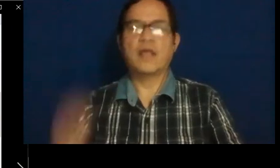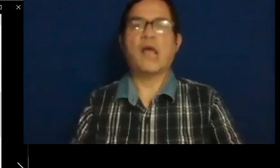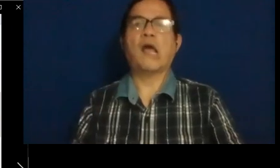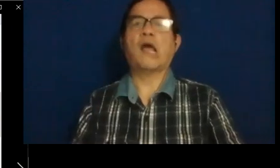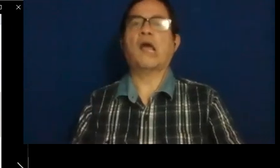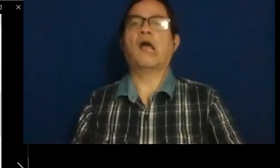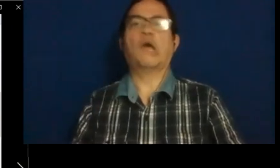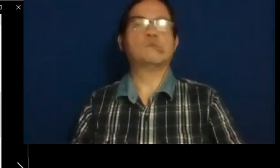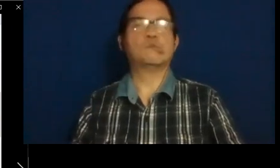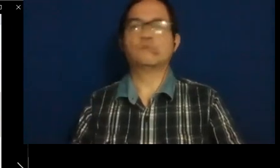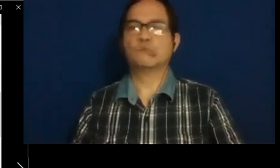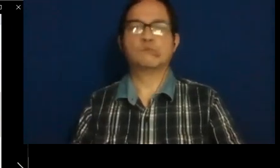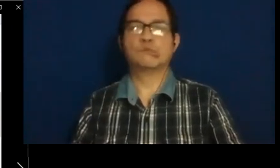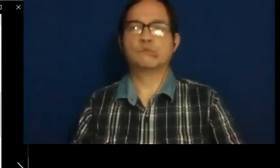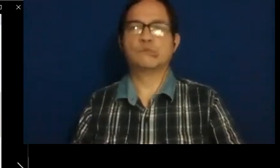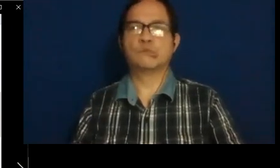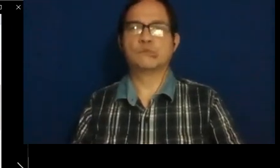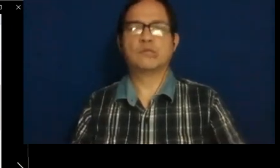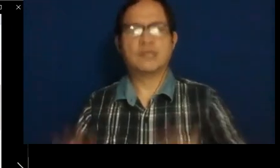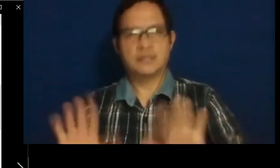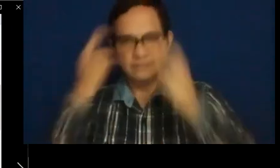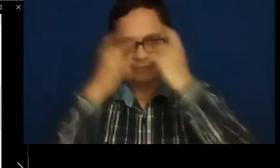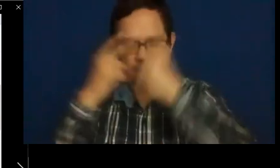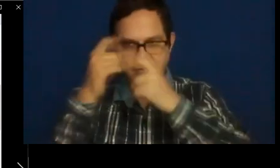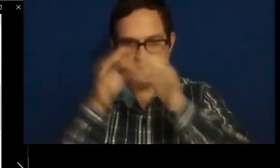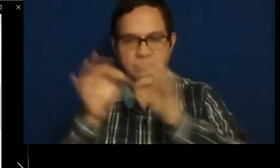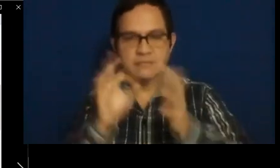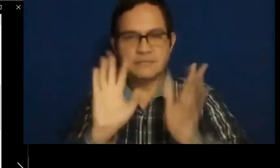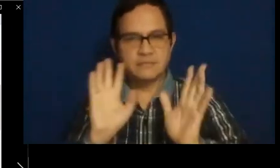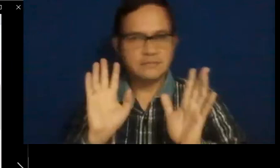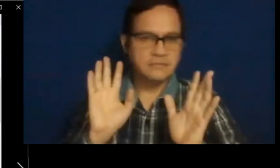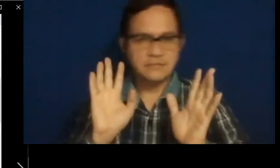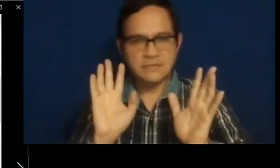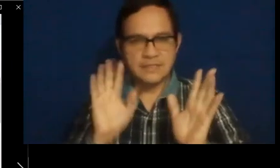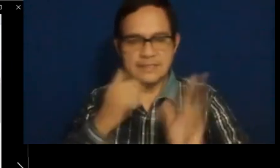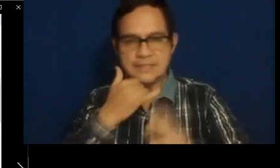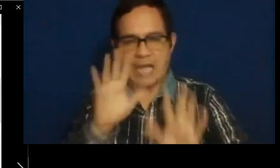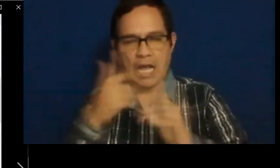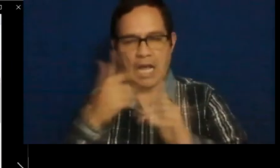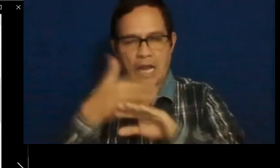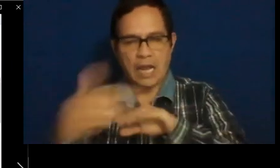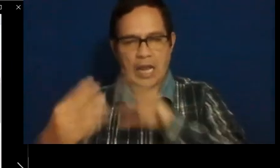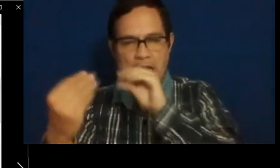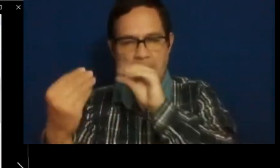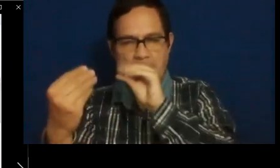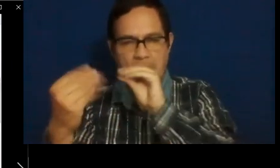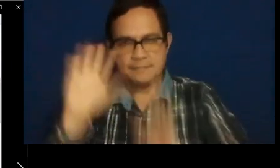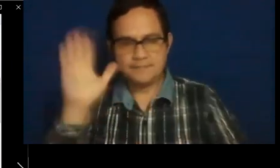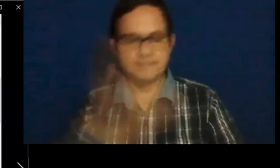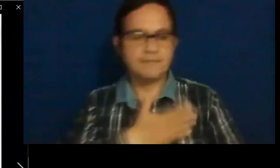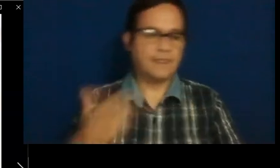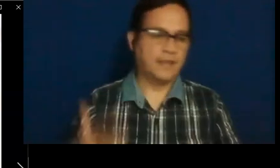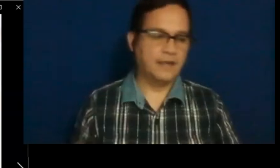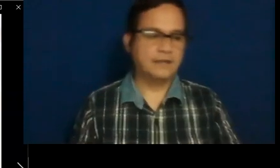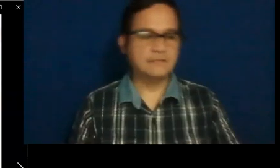Listo. No, profe. Si quiere ahorita analizamos bien el tema, Listo, pero dale, creo no que te fue preocupes. error mío. Vale, listo, no te Vale, preocupes. Lo que necesites lo